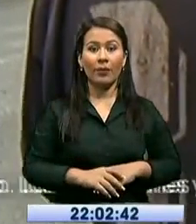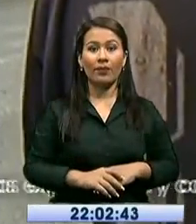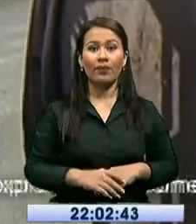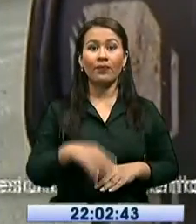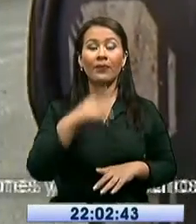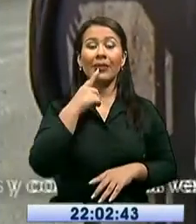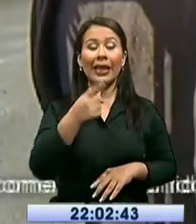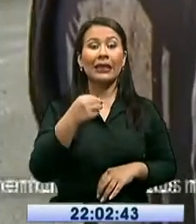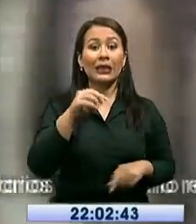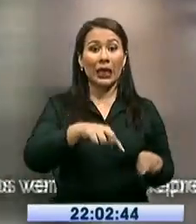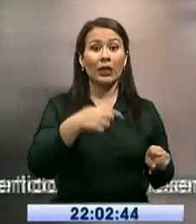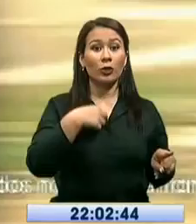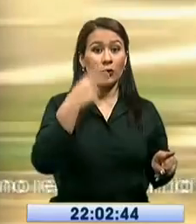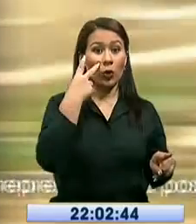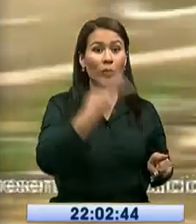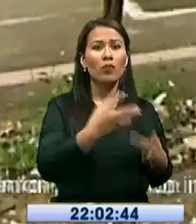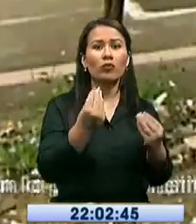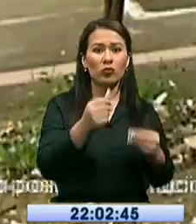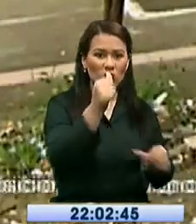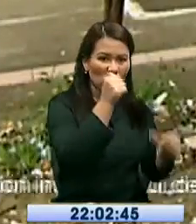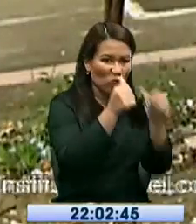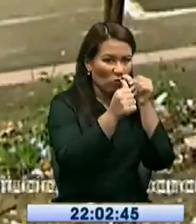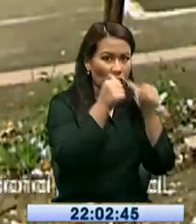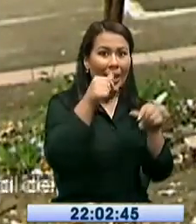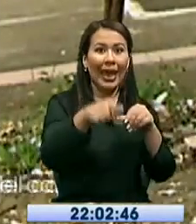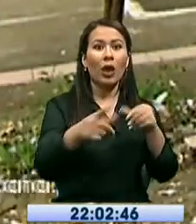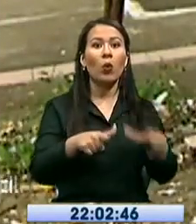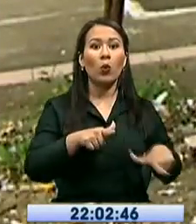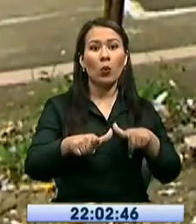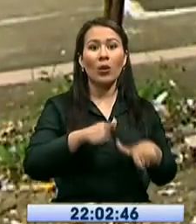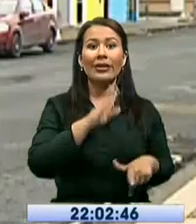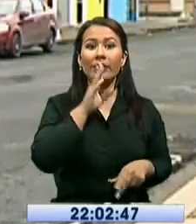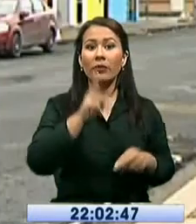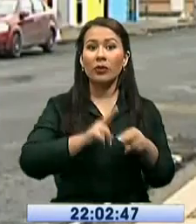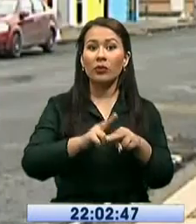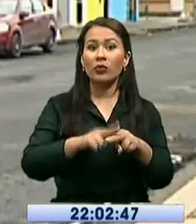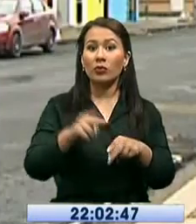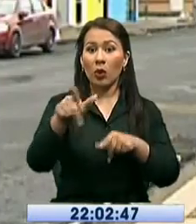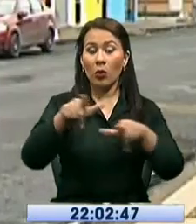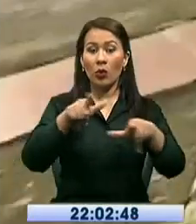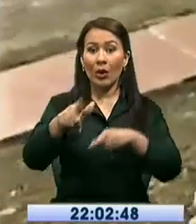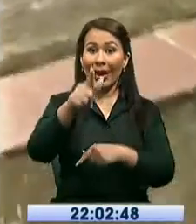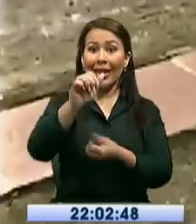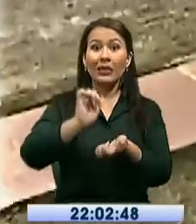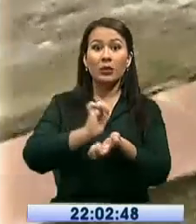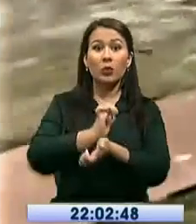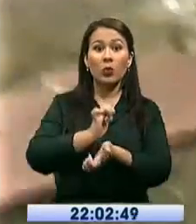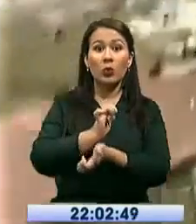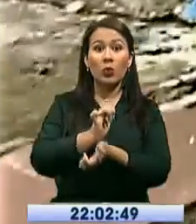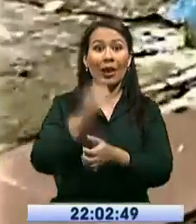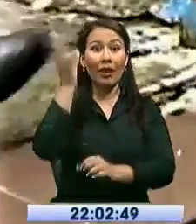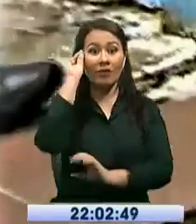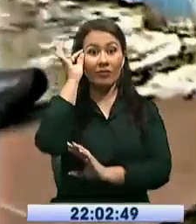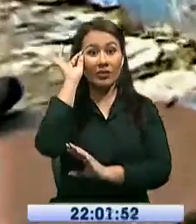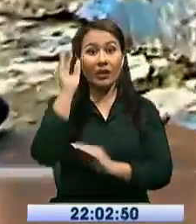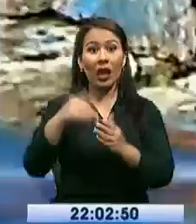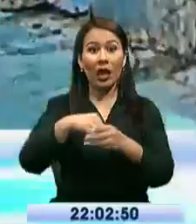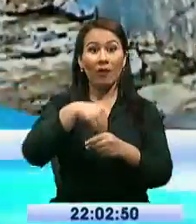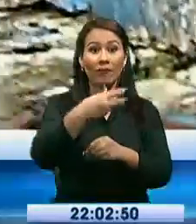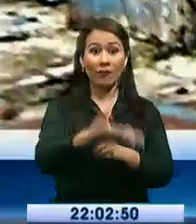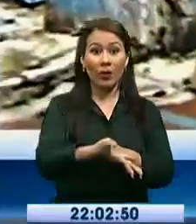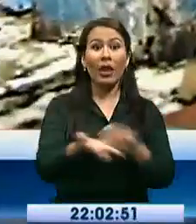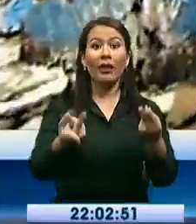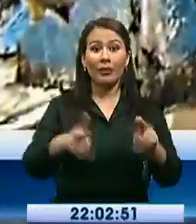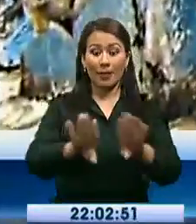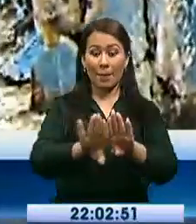y consumían ahí la droga. El punto preferido para los microtraficantes eran las inmediaciones de una escuela fiscal, cuyas paredes